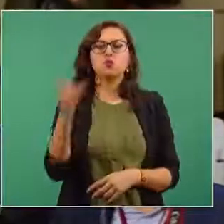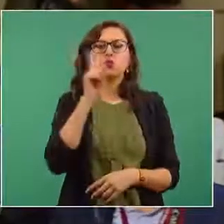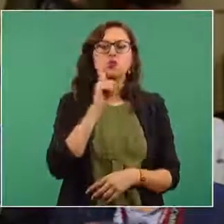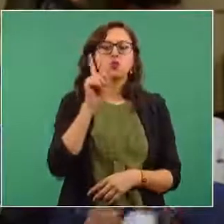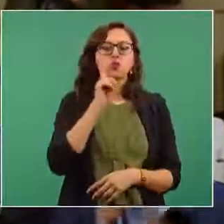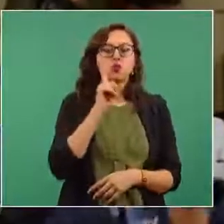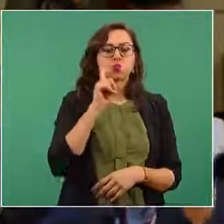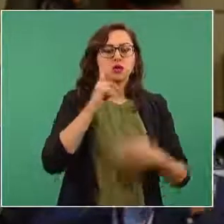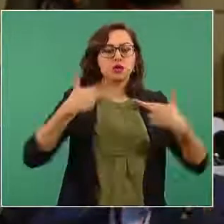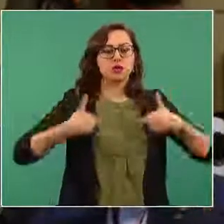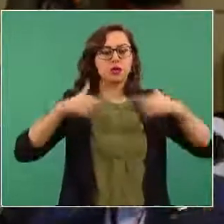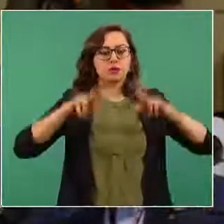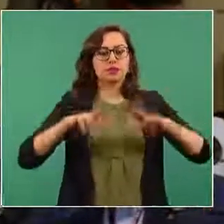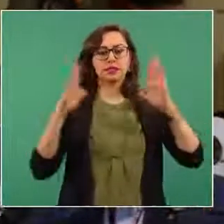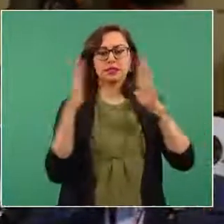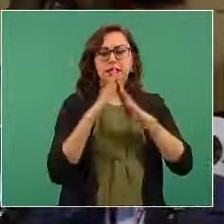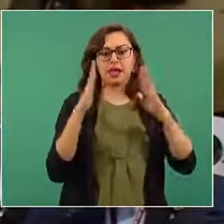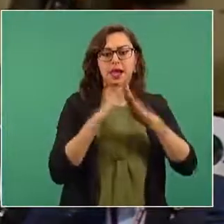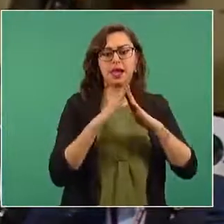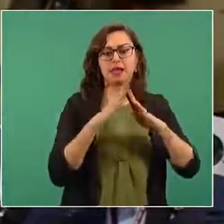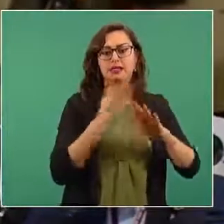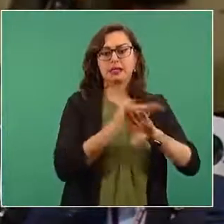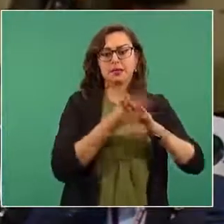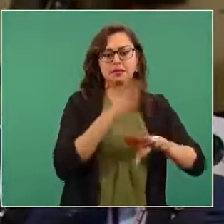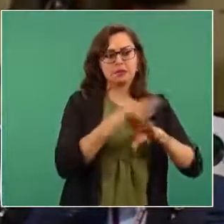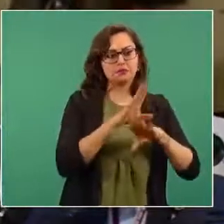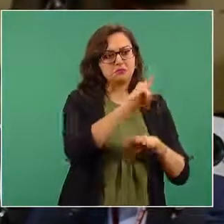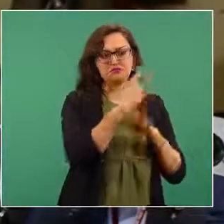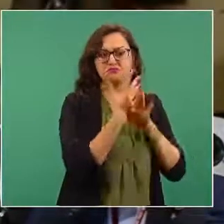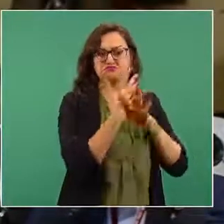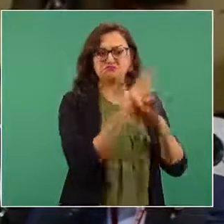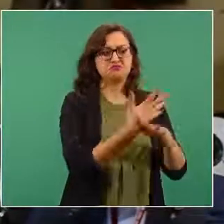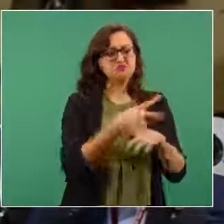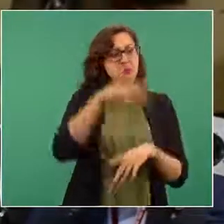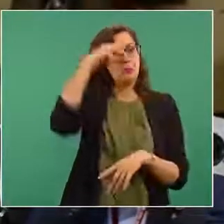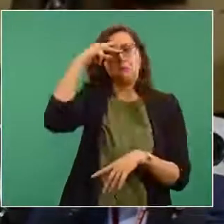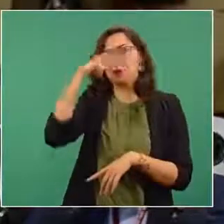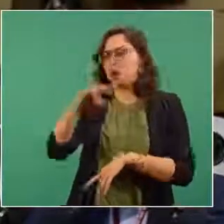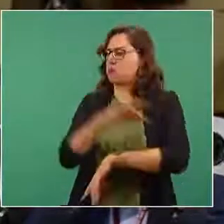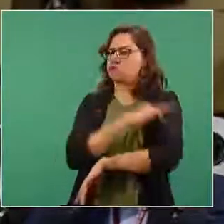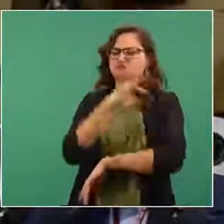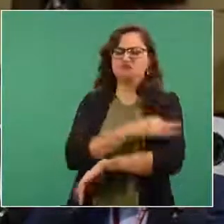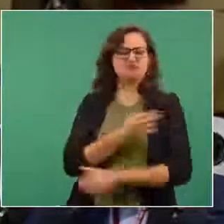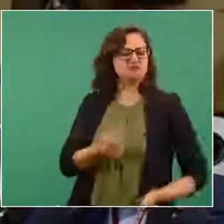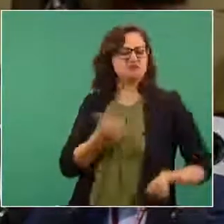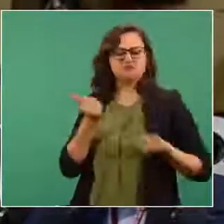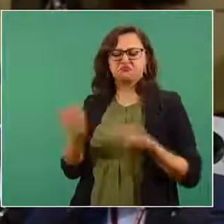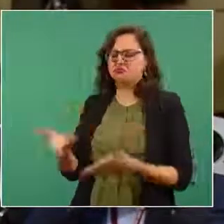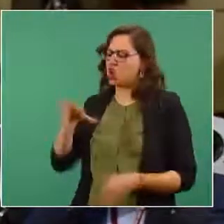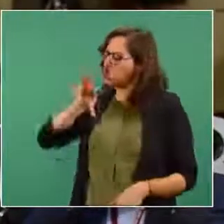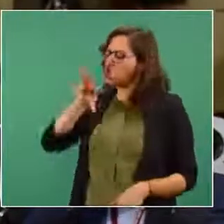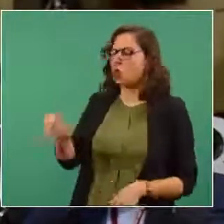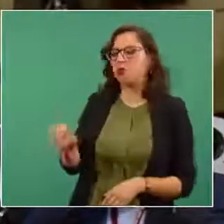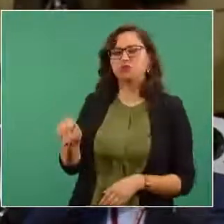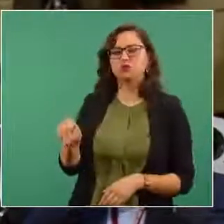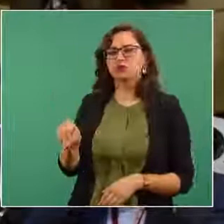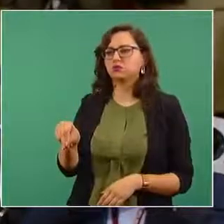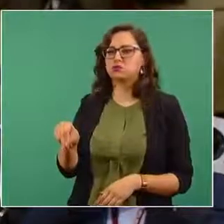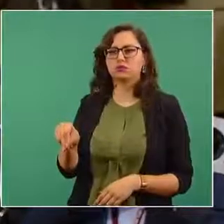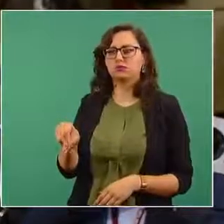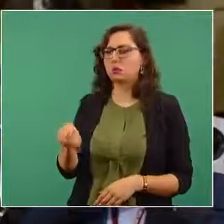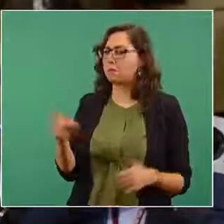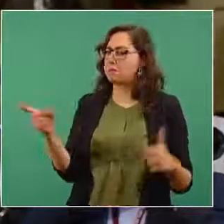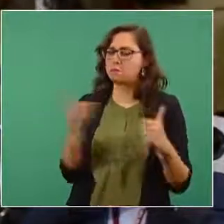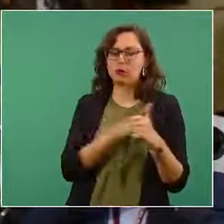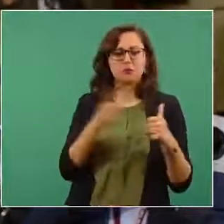que no había vacunas para México, que el presidente Biden tenía la prioridad de vacunar